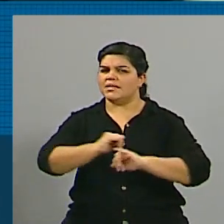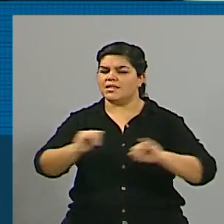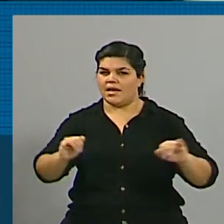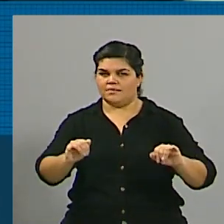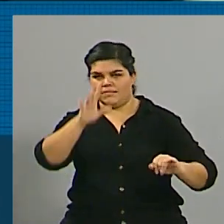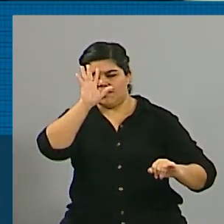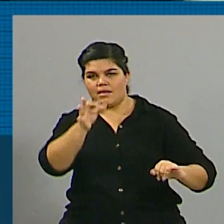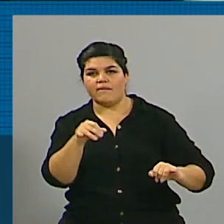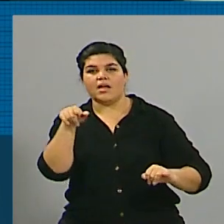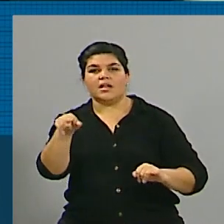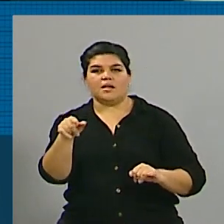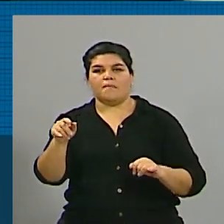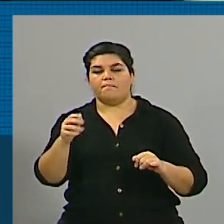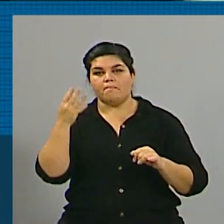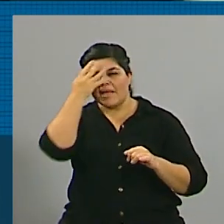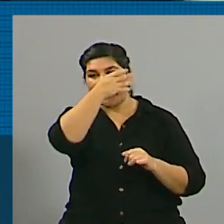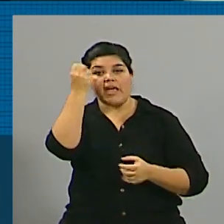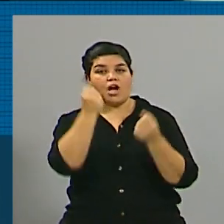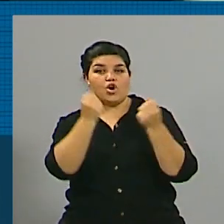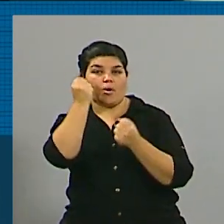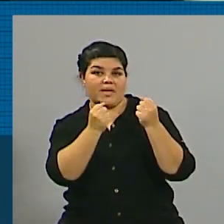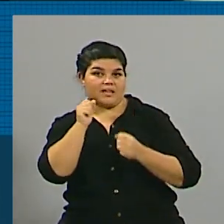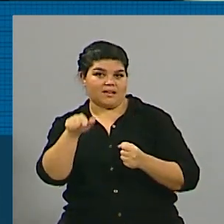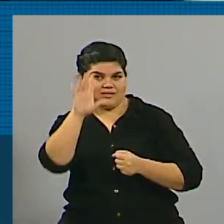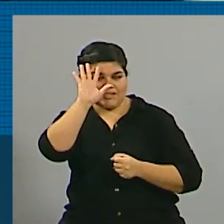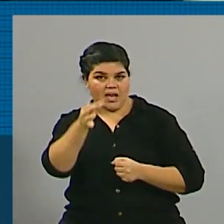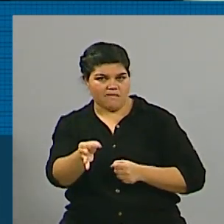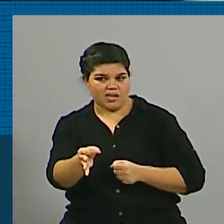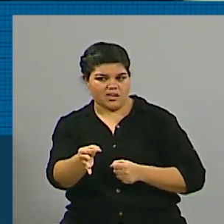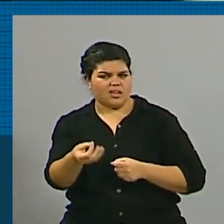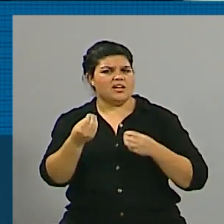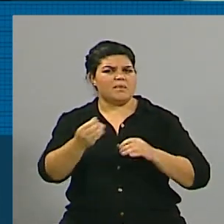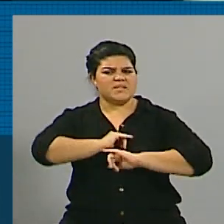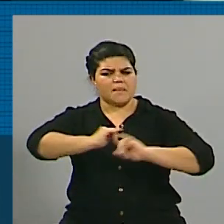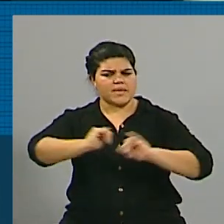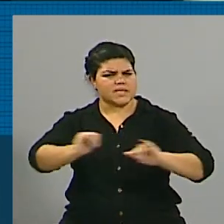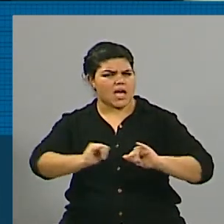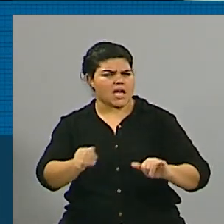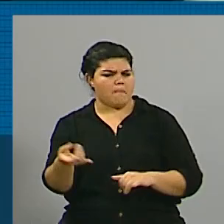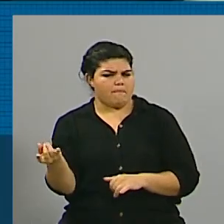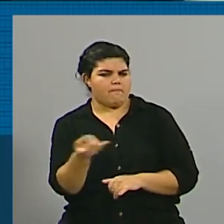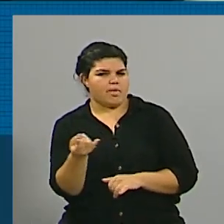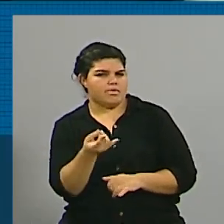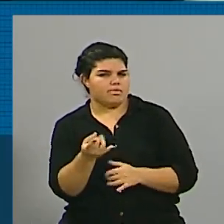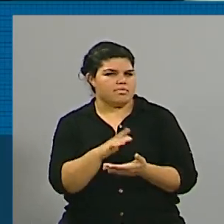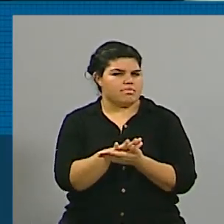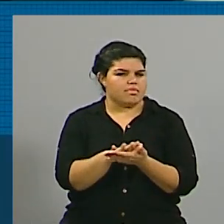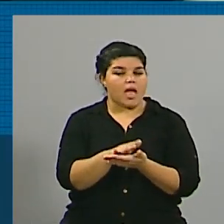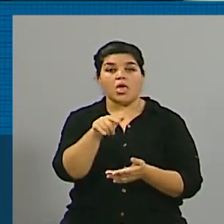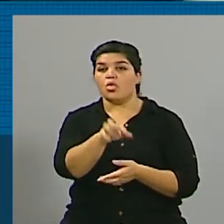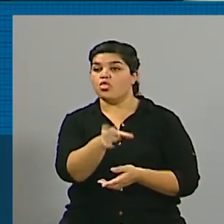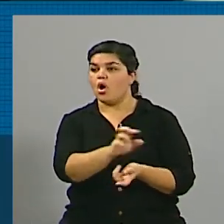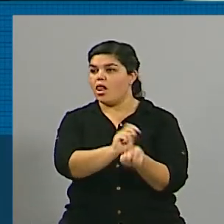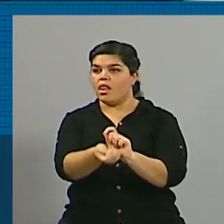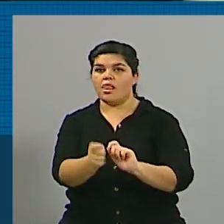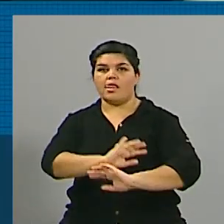es economista y que entiende que es imposible? ¿Por qué jugar con ese mensaje engañoso de si dolarizo se terminan todos los